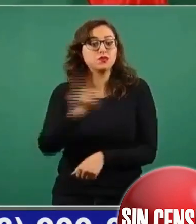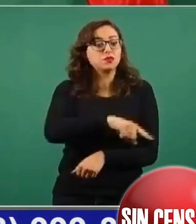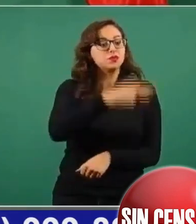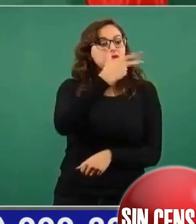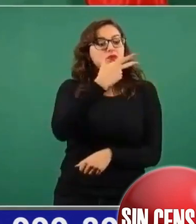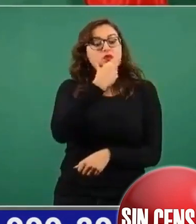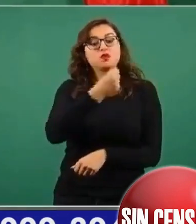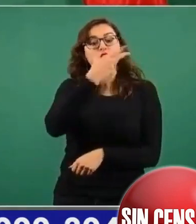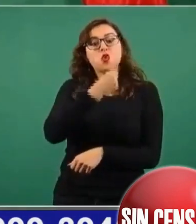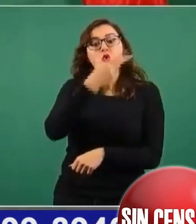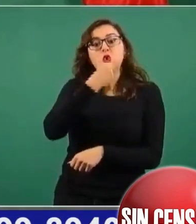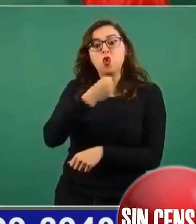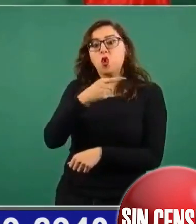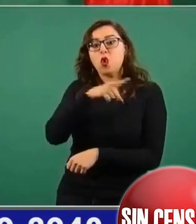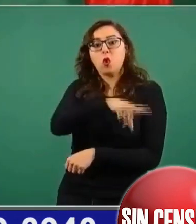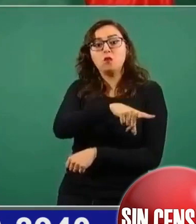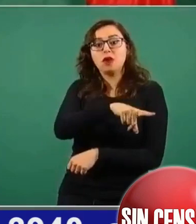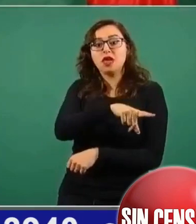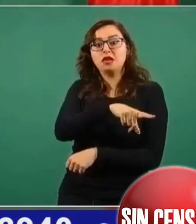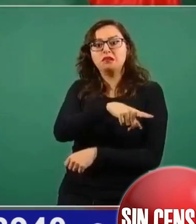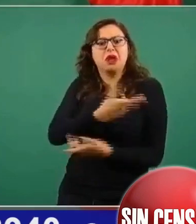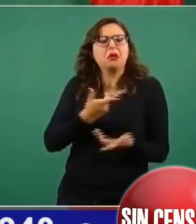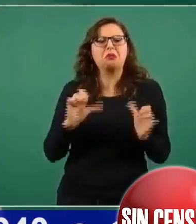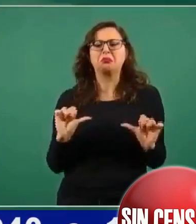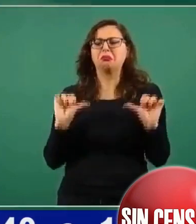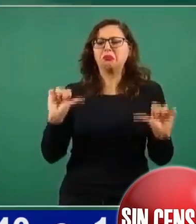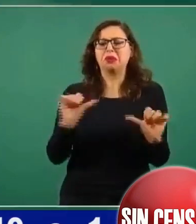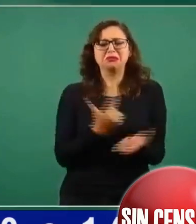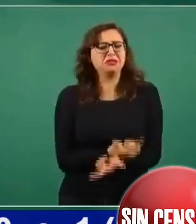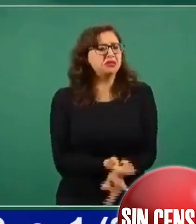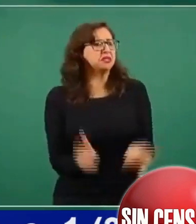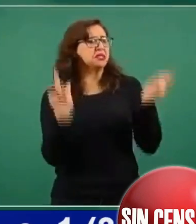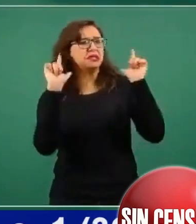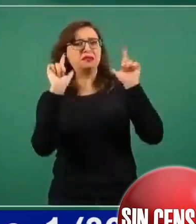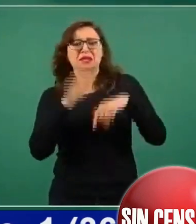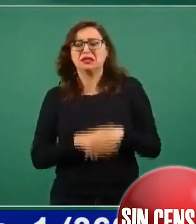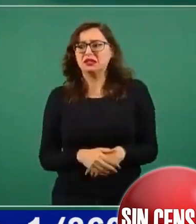campante en las calles y haciendo lo mismo con otras mujeres.